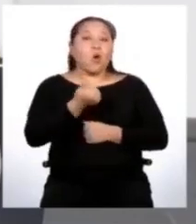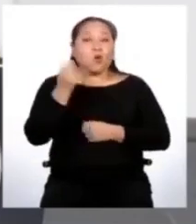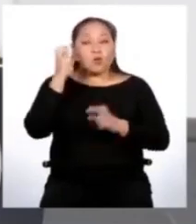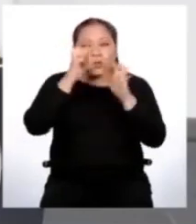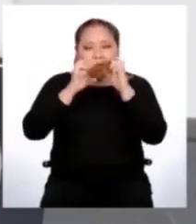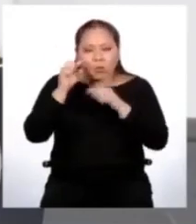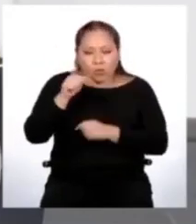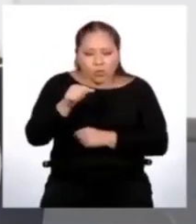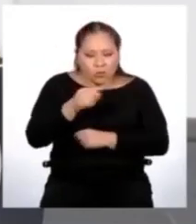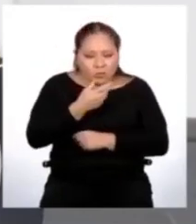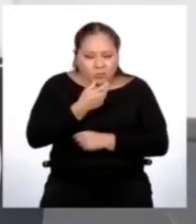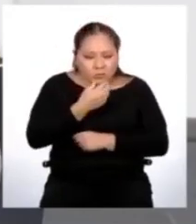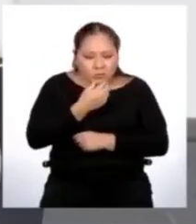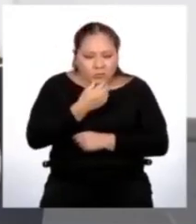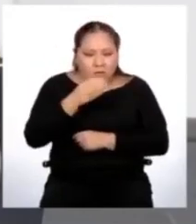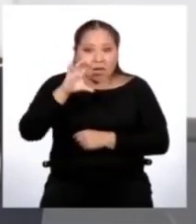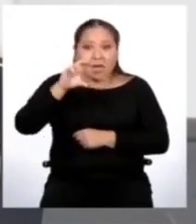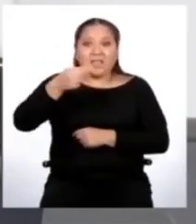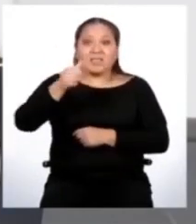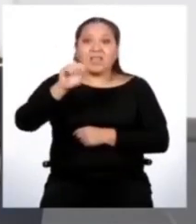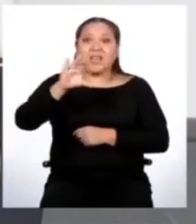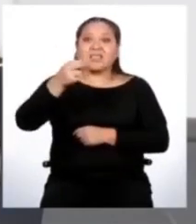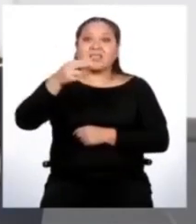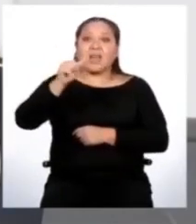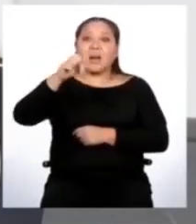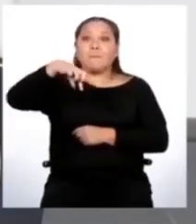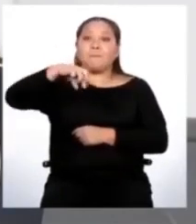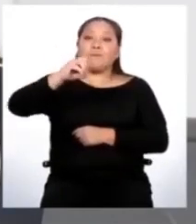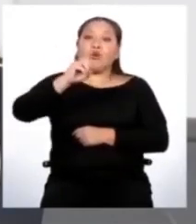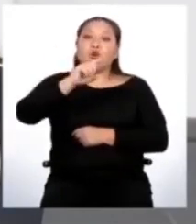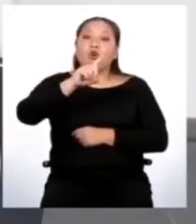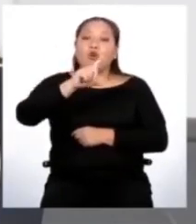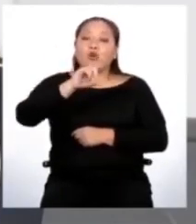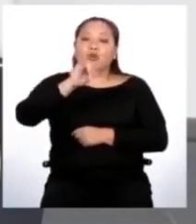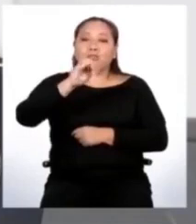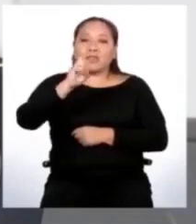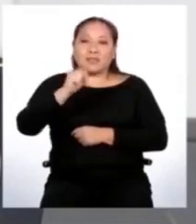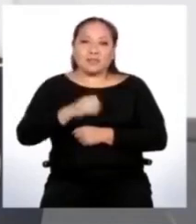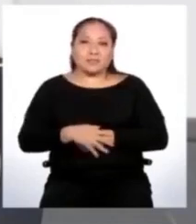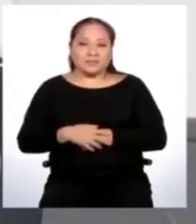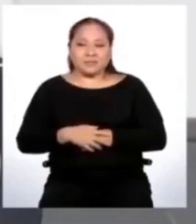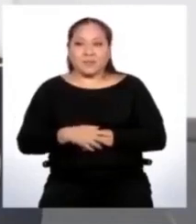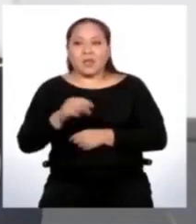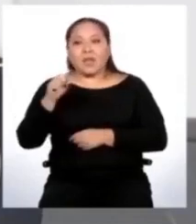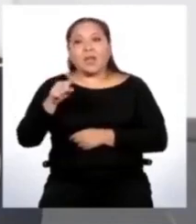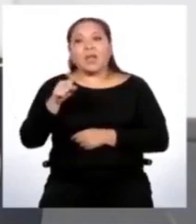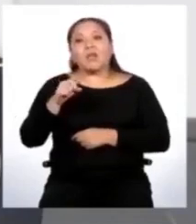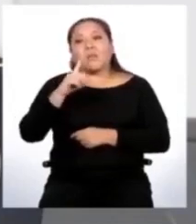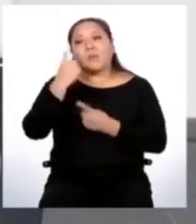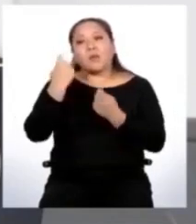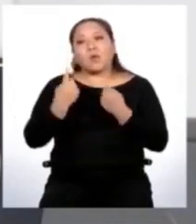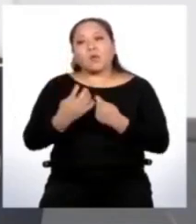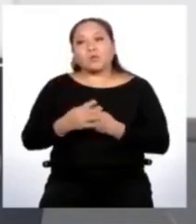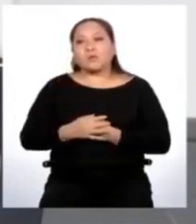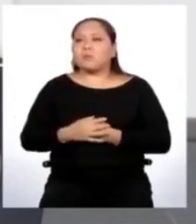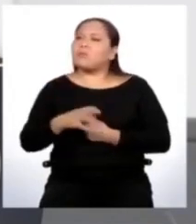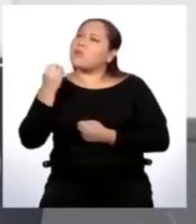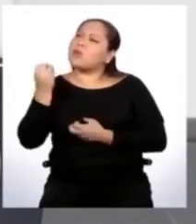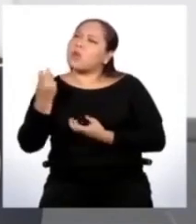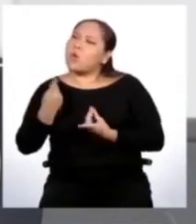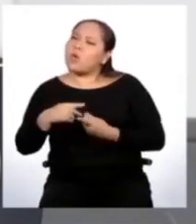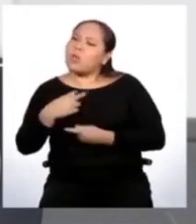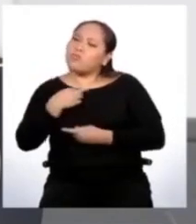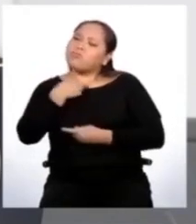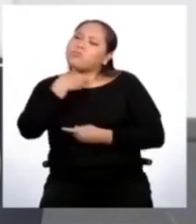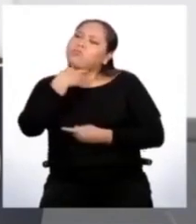llega desde Chachapoyas, en la región de Amazonas. Nora nos pregunta: ¿por qué al momento de